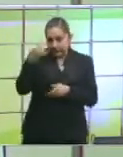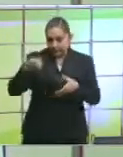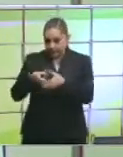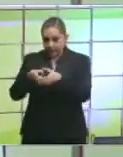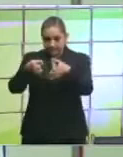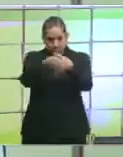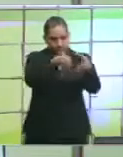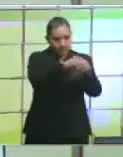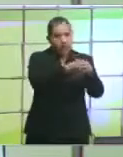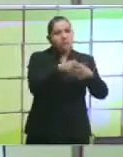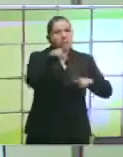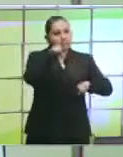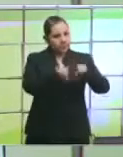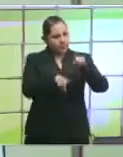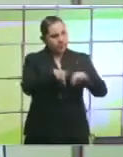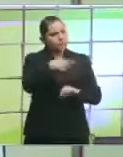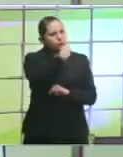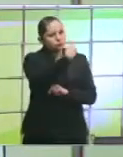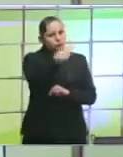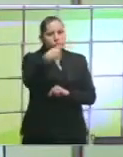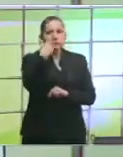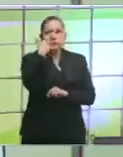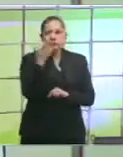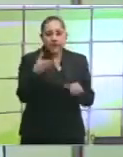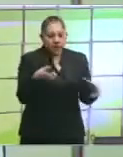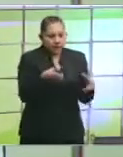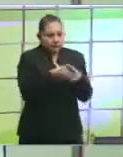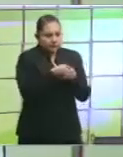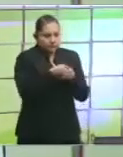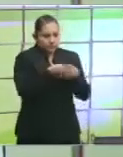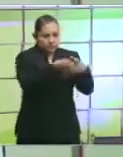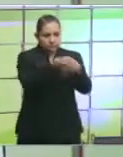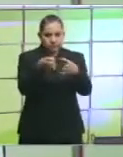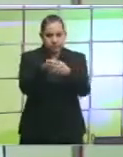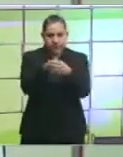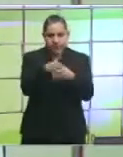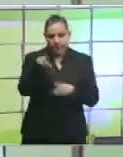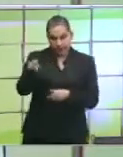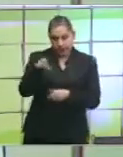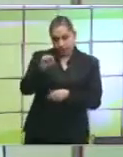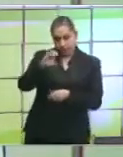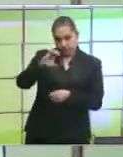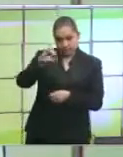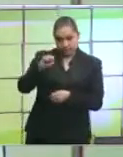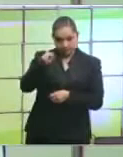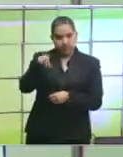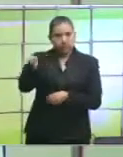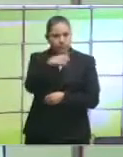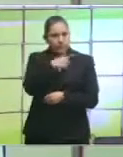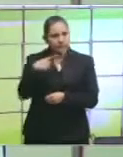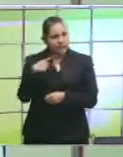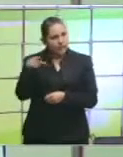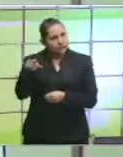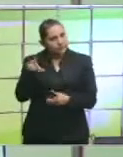que le queramos dar a cada una de ellas que deben ser generadas por la corte eso sí me lo voy a dejar para más adelante un problema